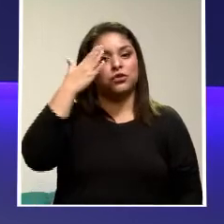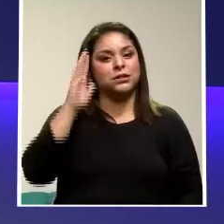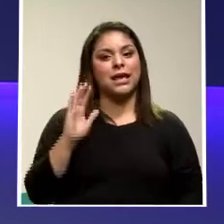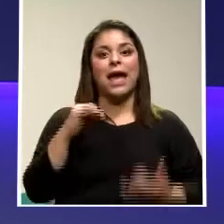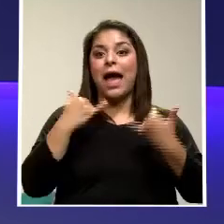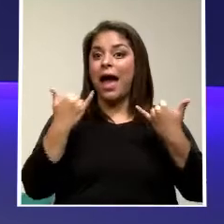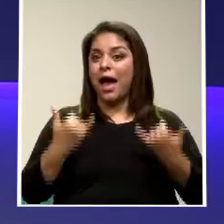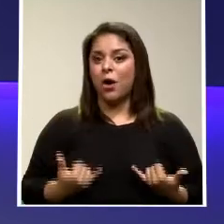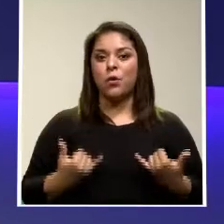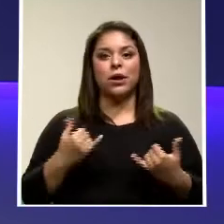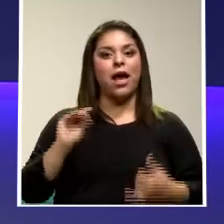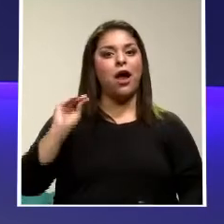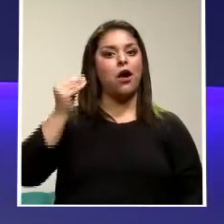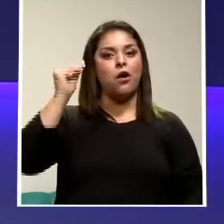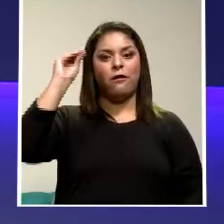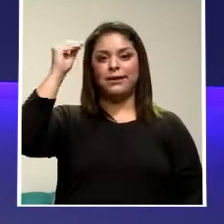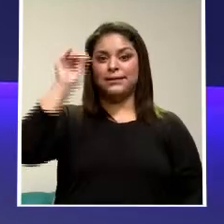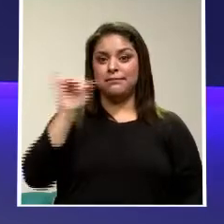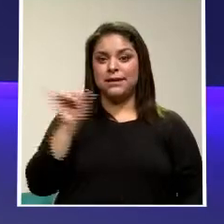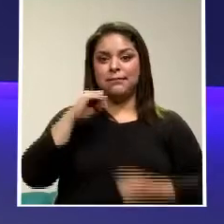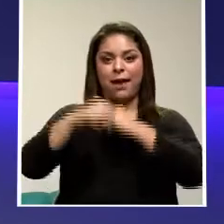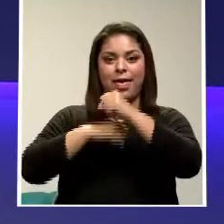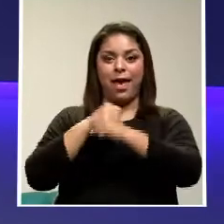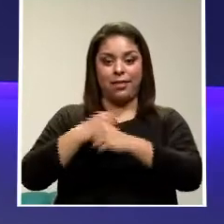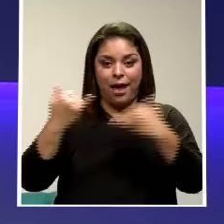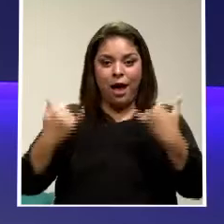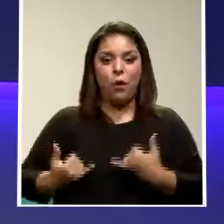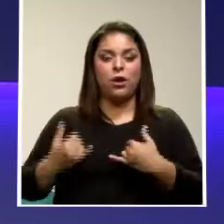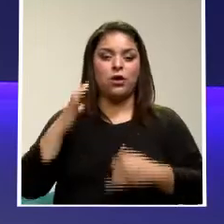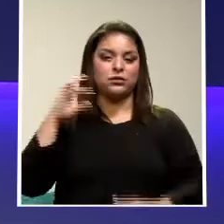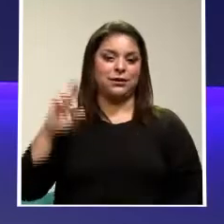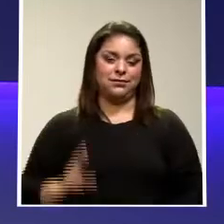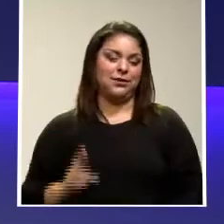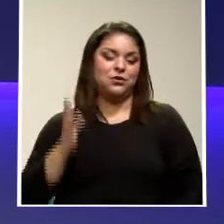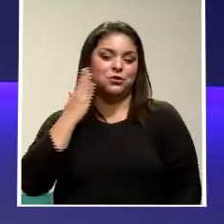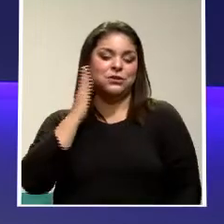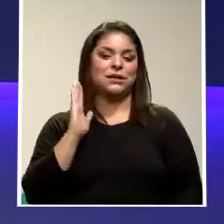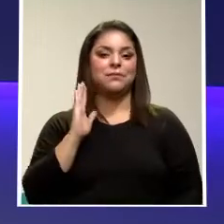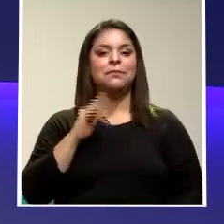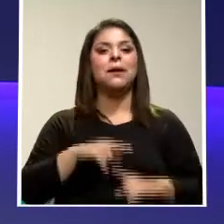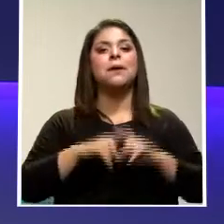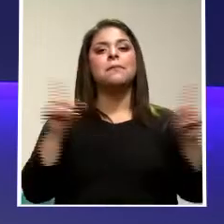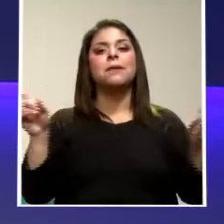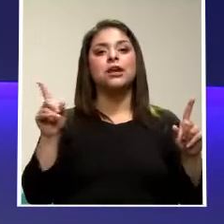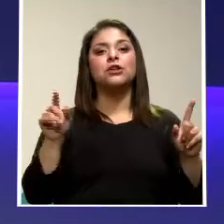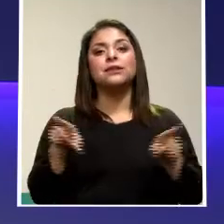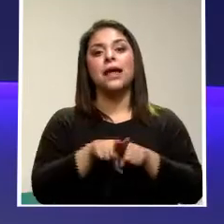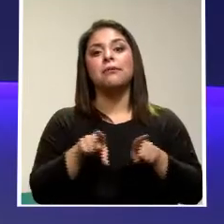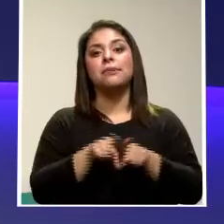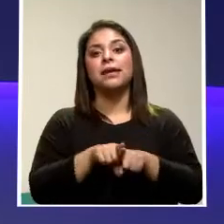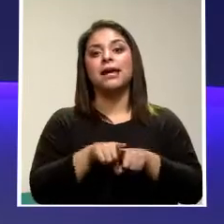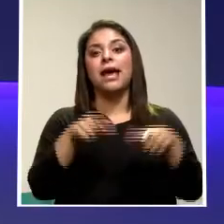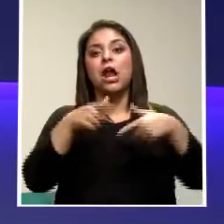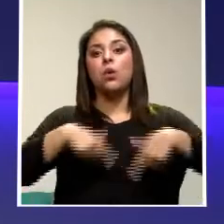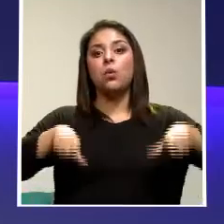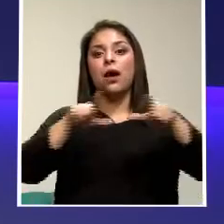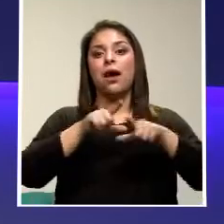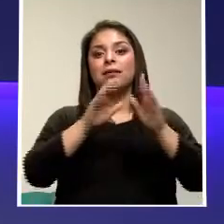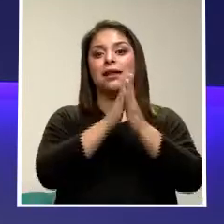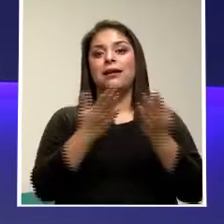jóvenes de esa misma edad en este momento en Costa Rica. Además, el papel, el lugar del libro también ha variado en la